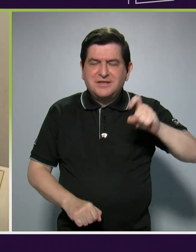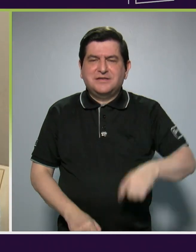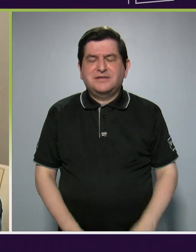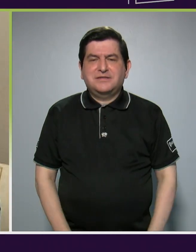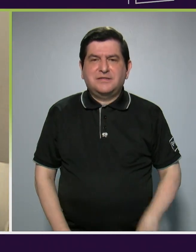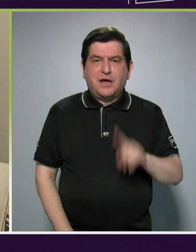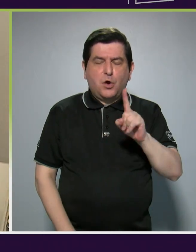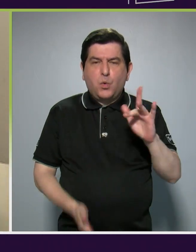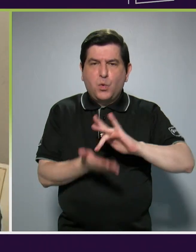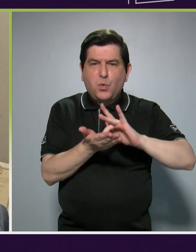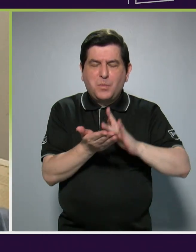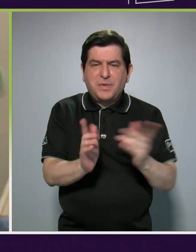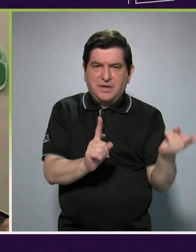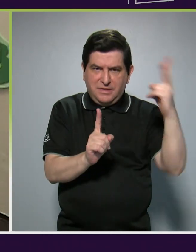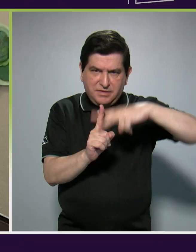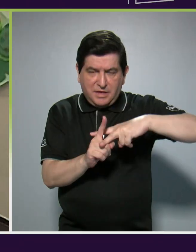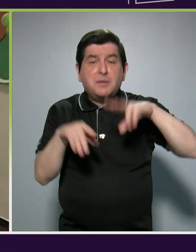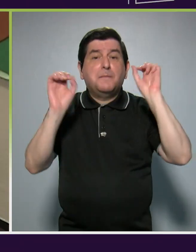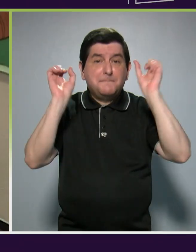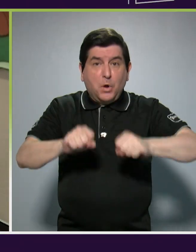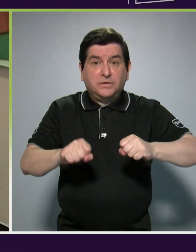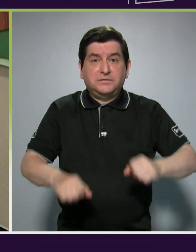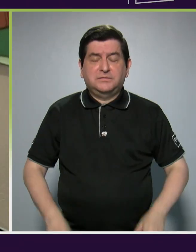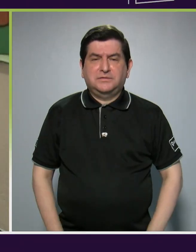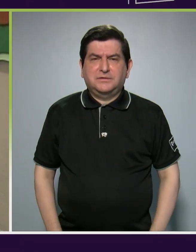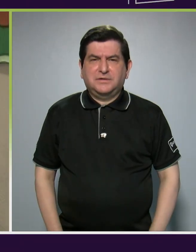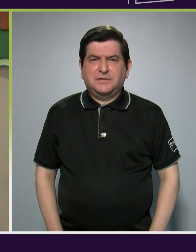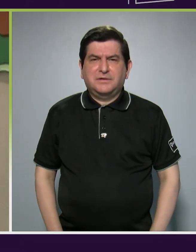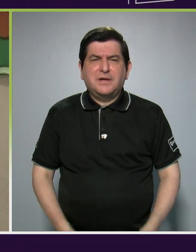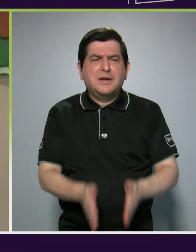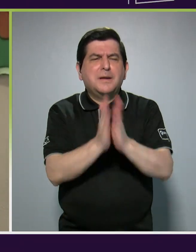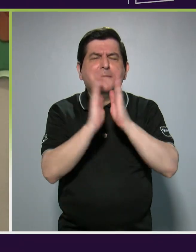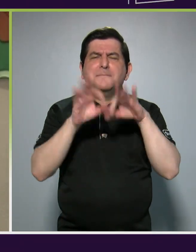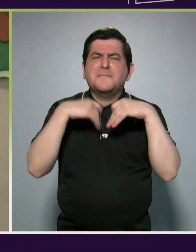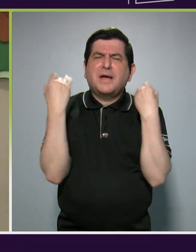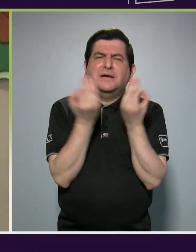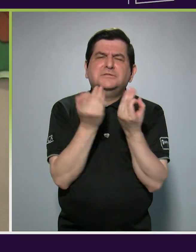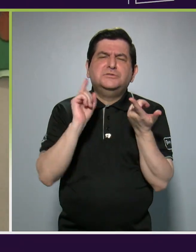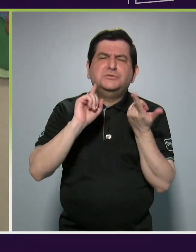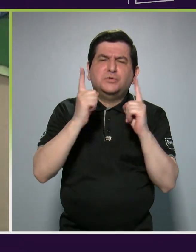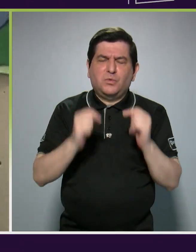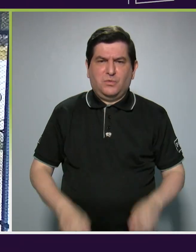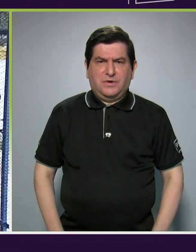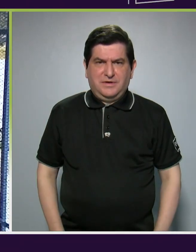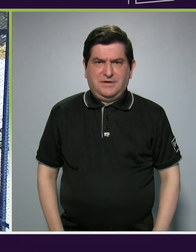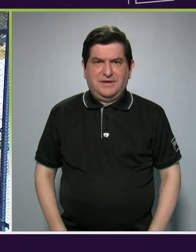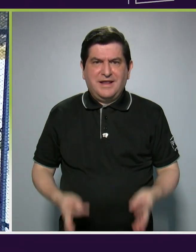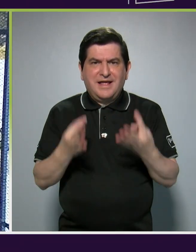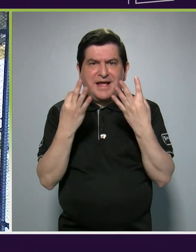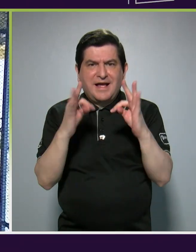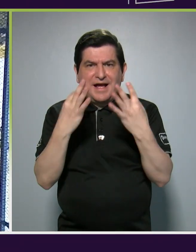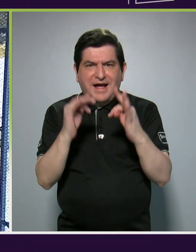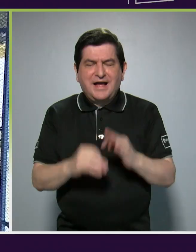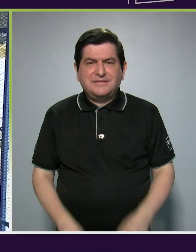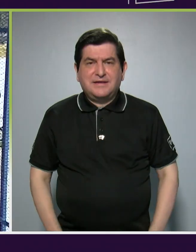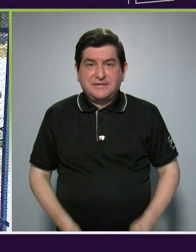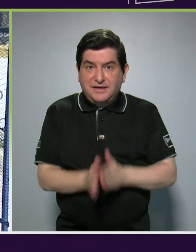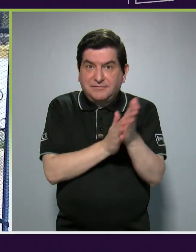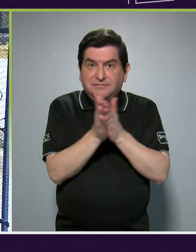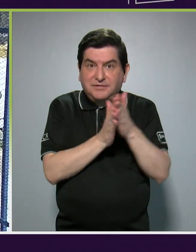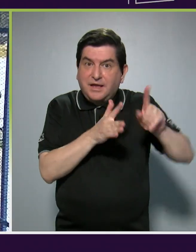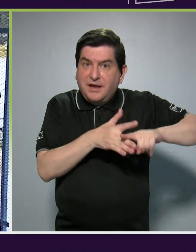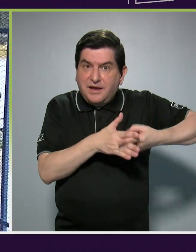algún medicamento, lo puedan hacer, ¿verdad? Entonces, ¿cuál es ese llamado a las familias también a tomar esta herramienta para